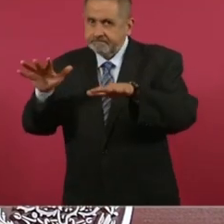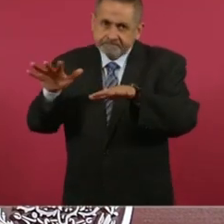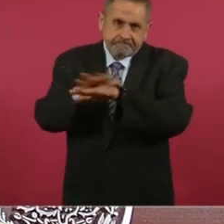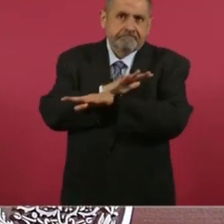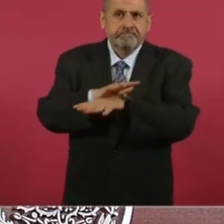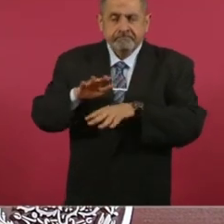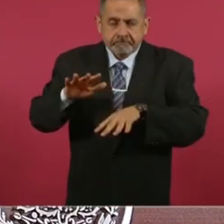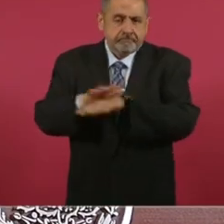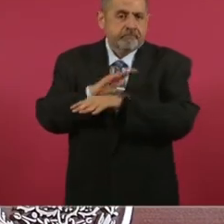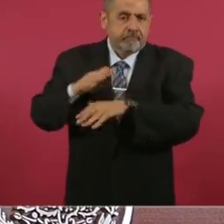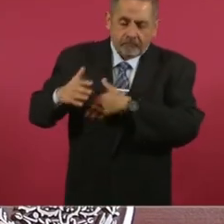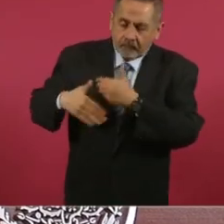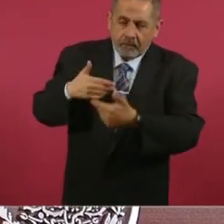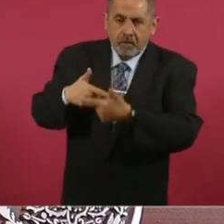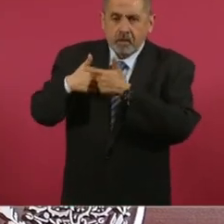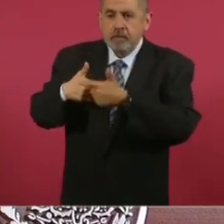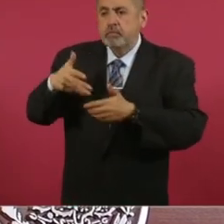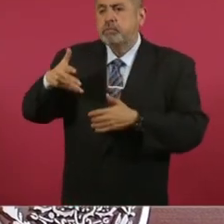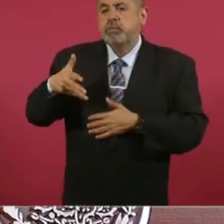Los conservadores